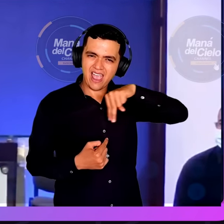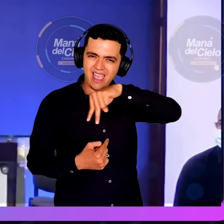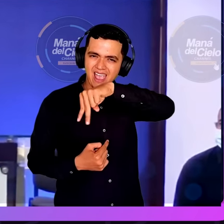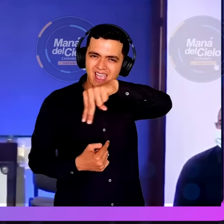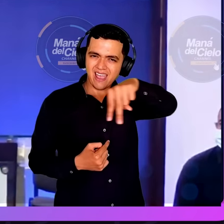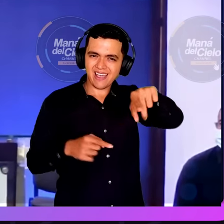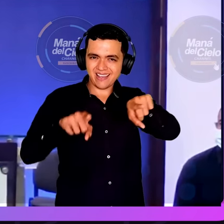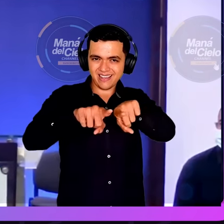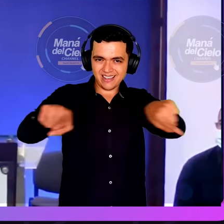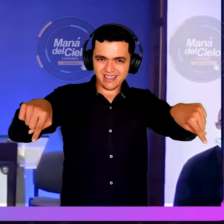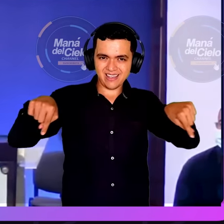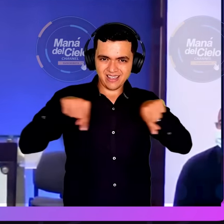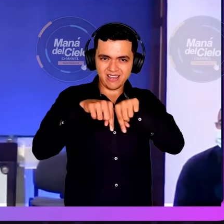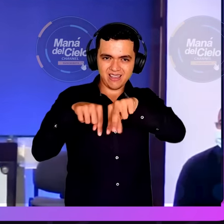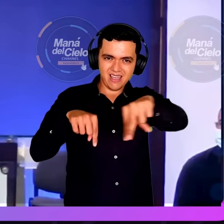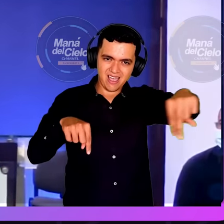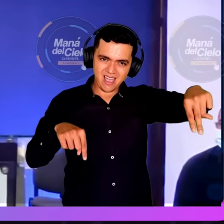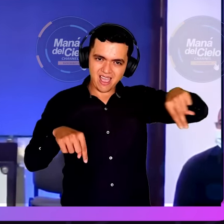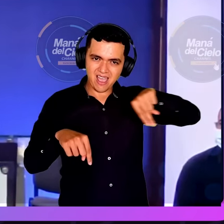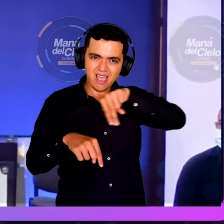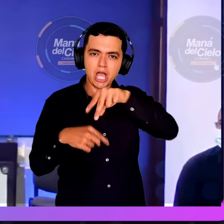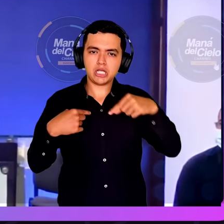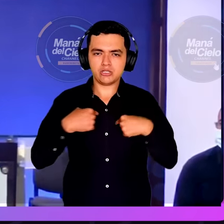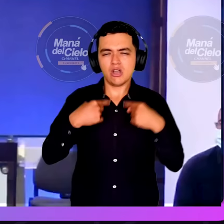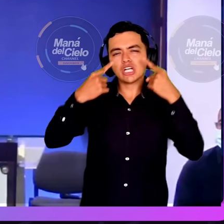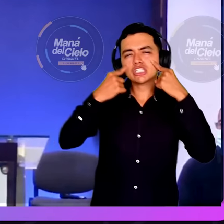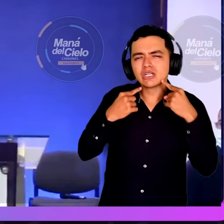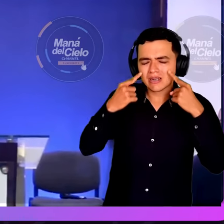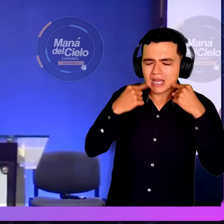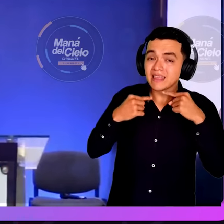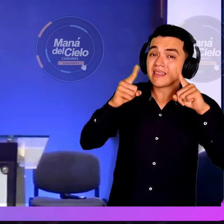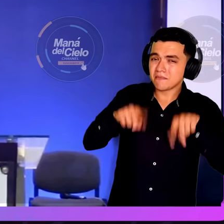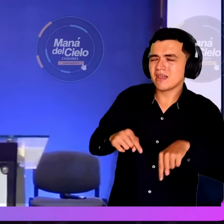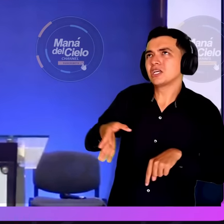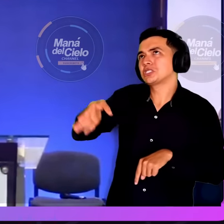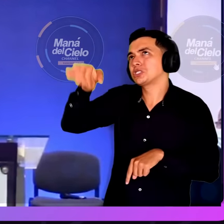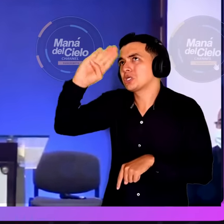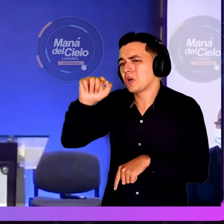pero yo no vuelvo a caer, no quiero caer en esto. Y comenzó a llorar, le dije, nos vamos ya al altar.